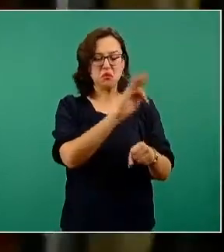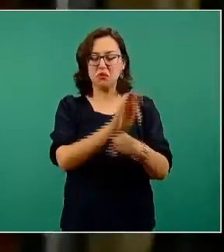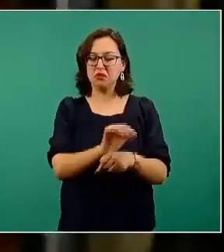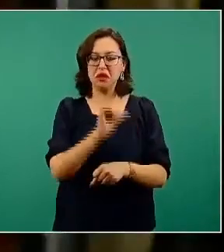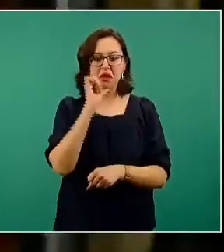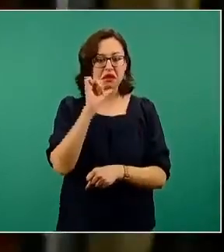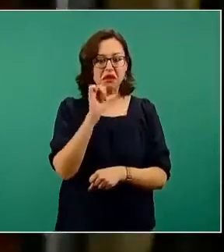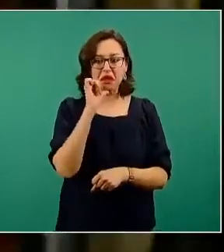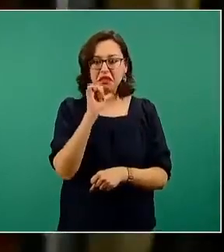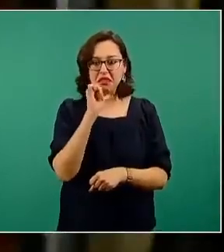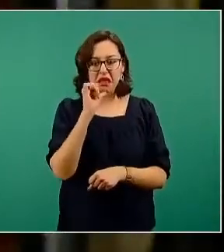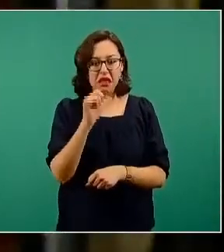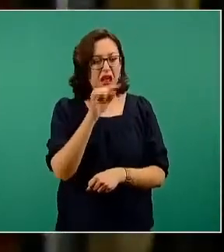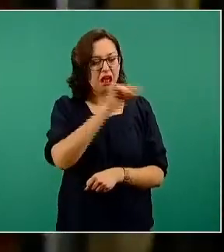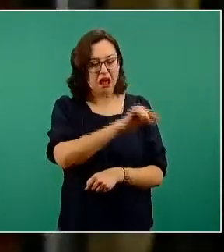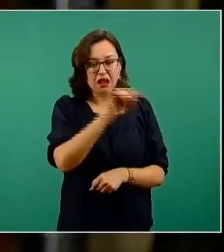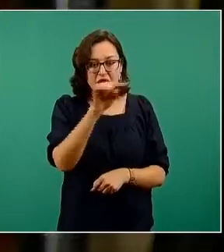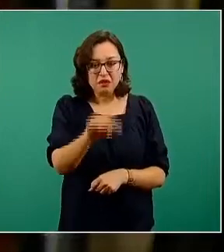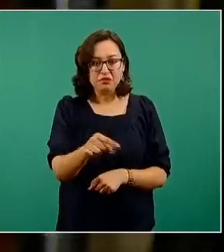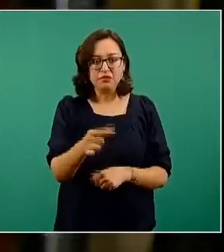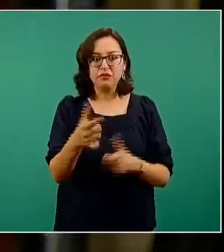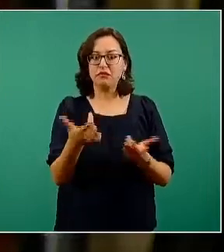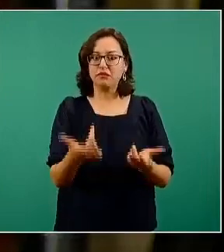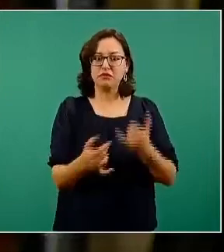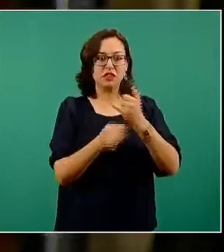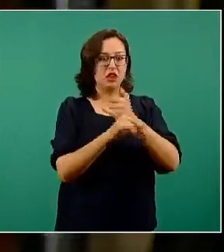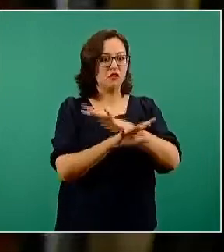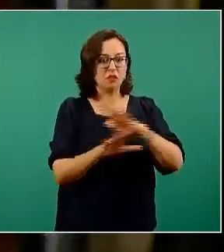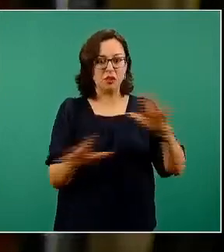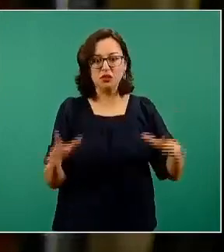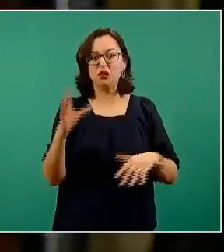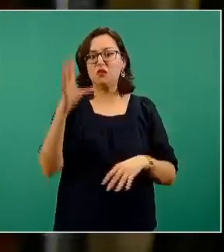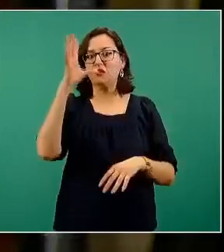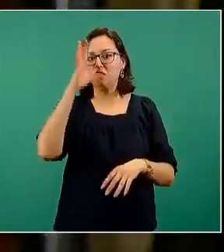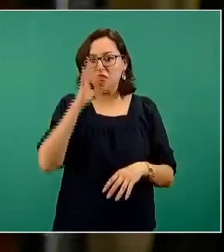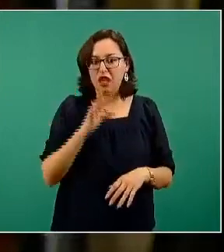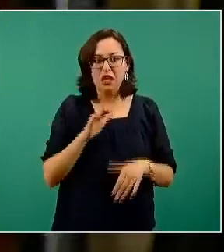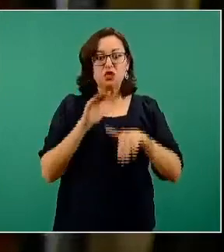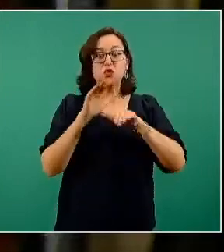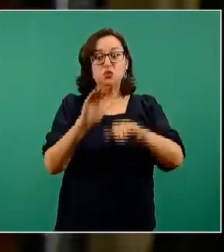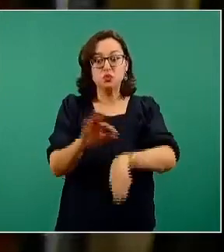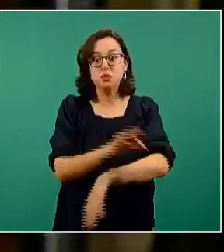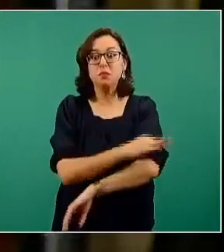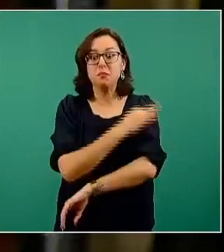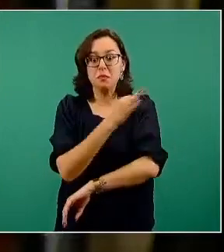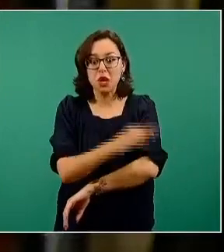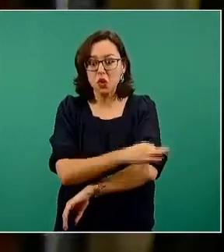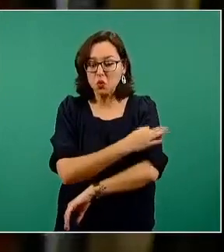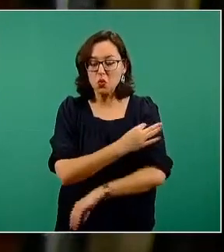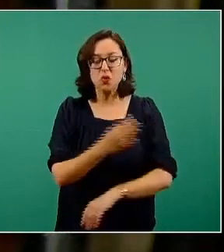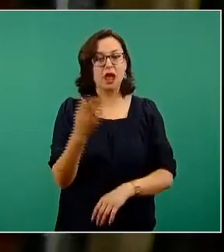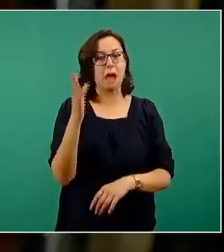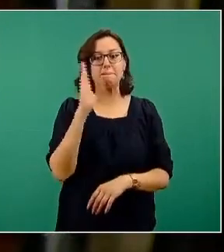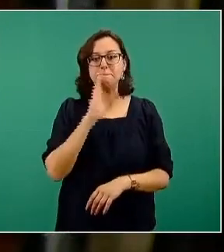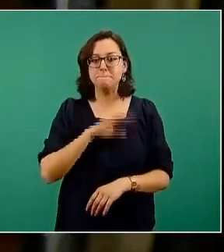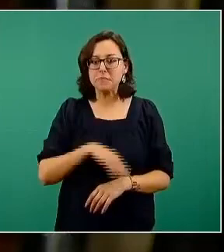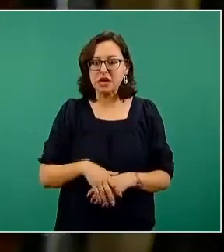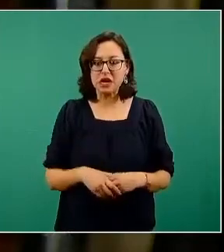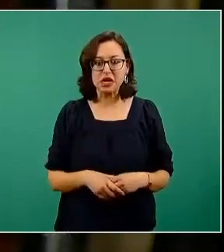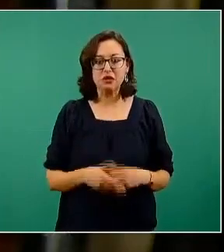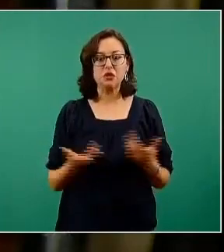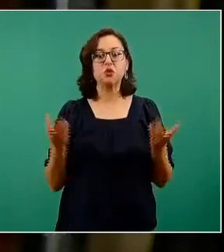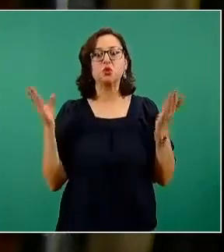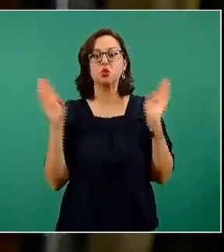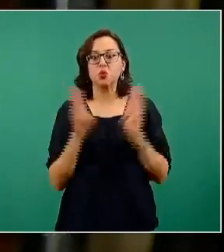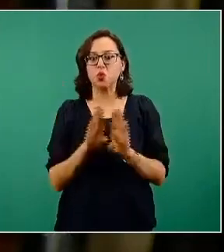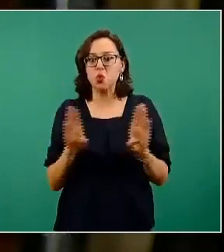en esas comunidades, hay mucha desinformación referente a la vacunación. En esos casos, ¿cómo se va a manejar? Van a ir